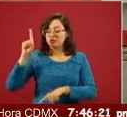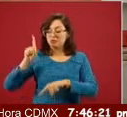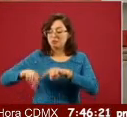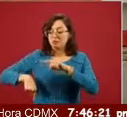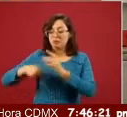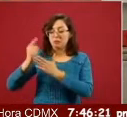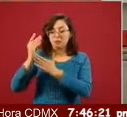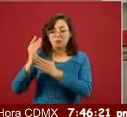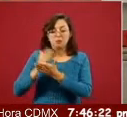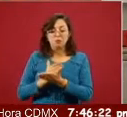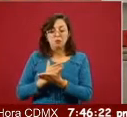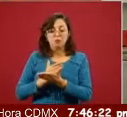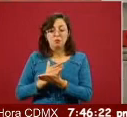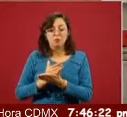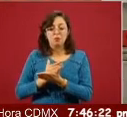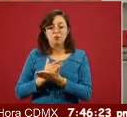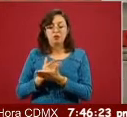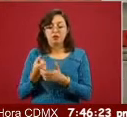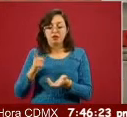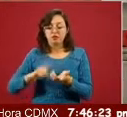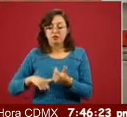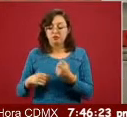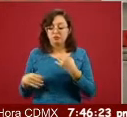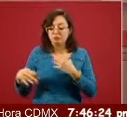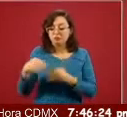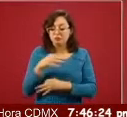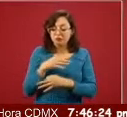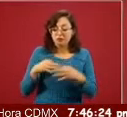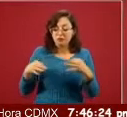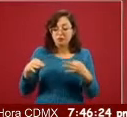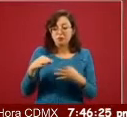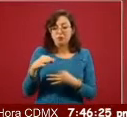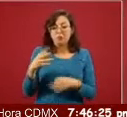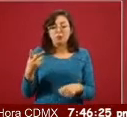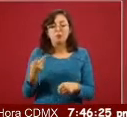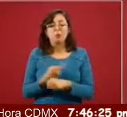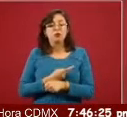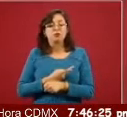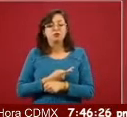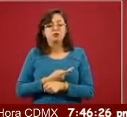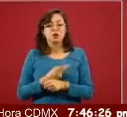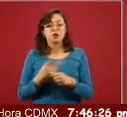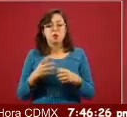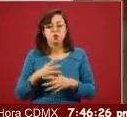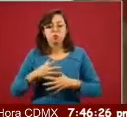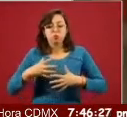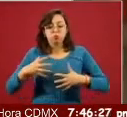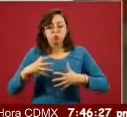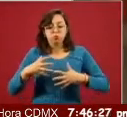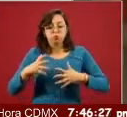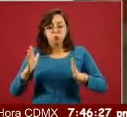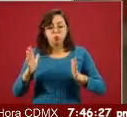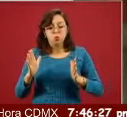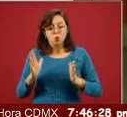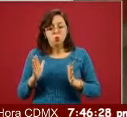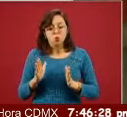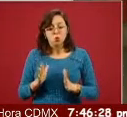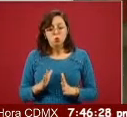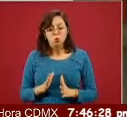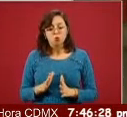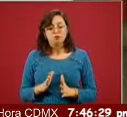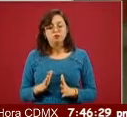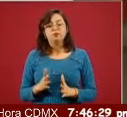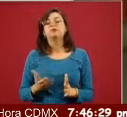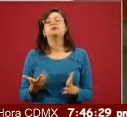con un receptor en las células, entonces la respuesta inflamatoria baja. Y se encontró desde